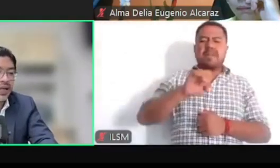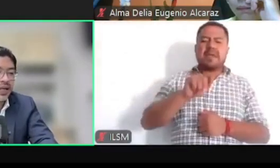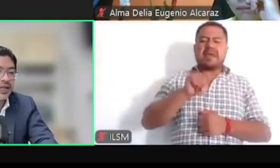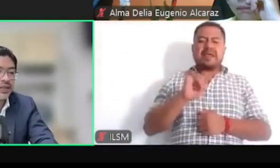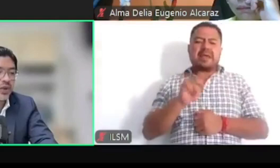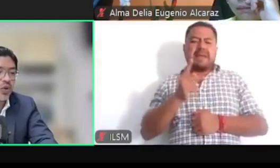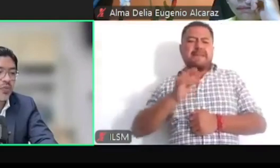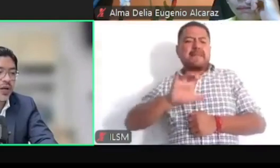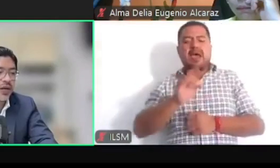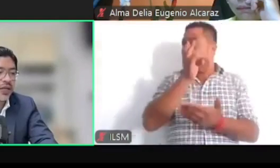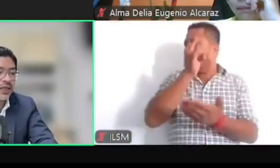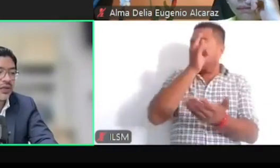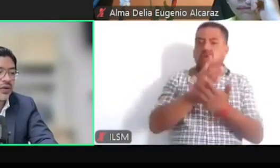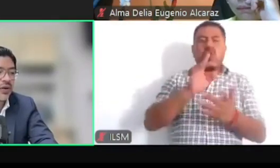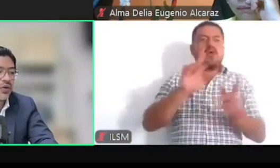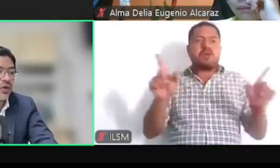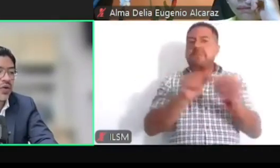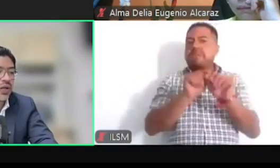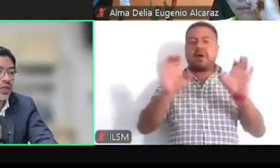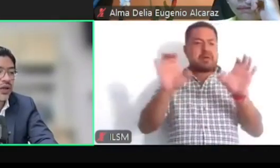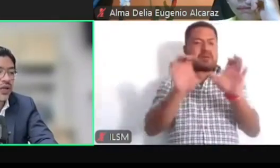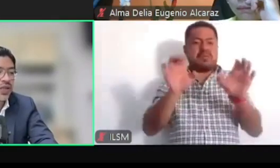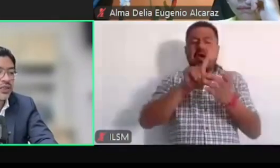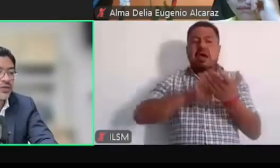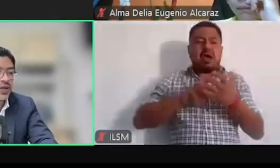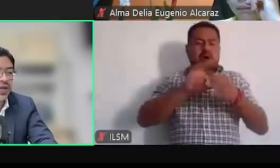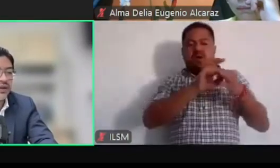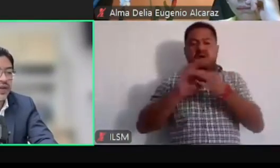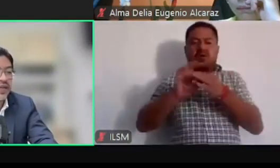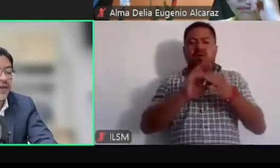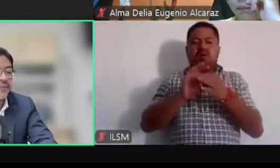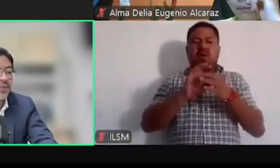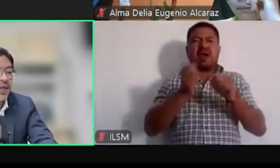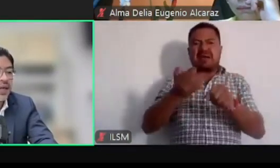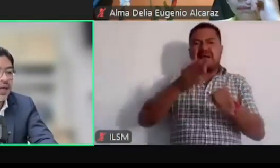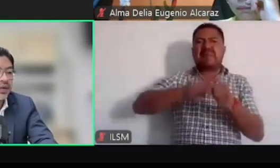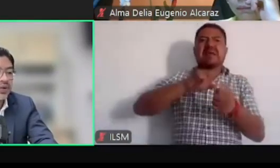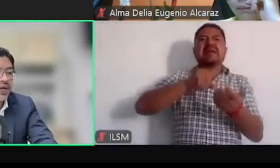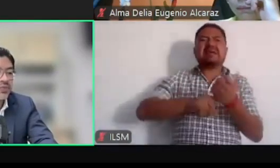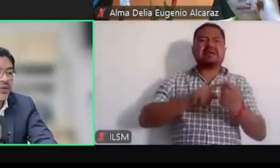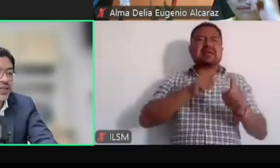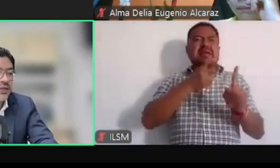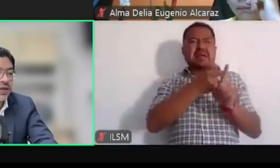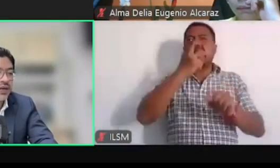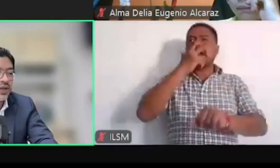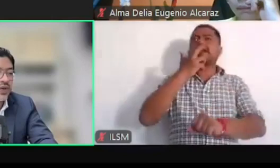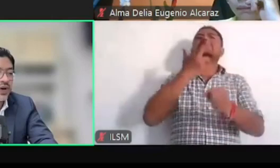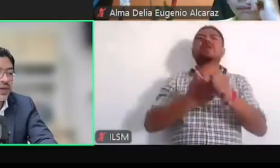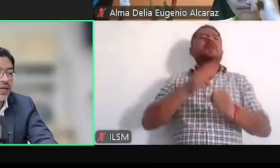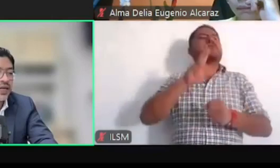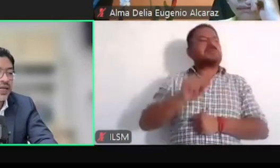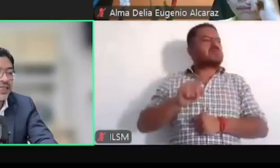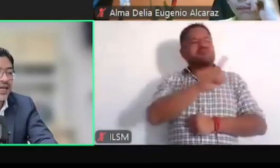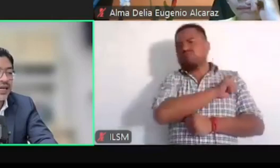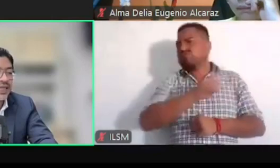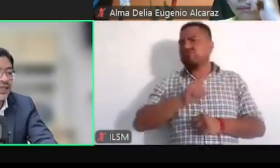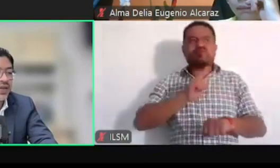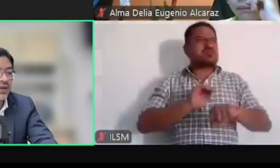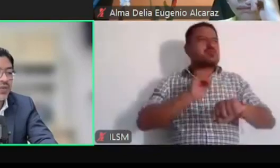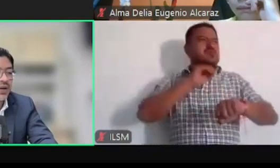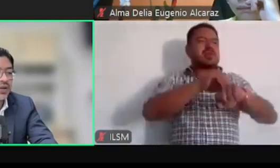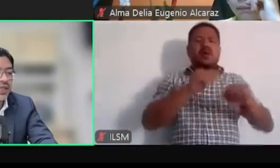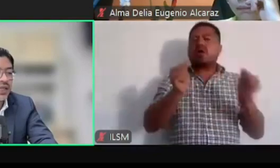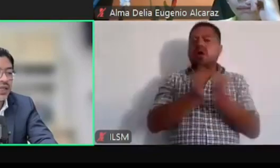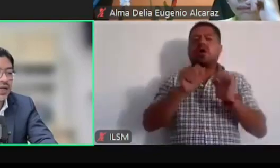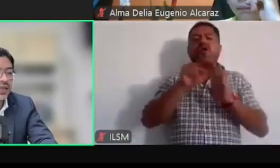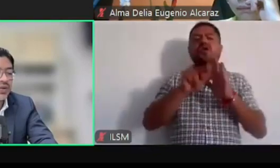única en la que se tuvo por acreditado el vínculo comunitario y la adscripción calificada la autoridad responsable no de vio aplicar la literalidad de la